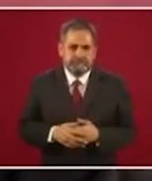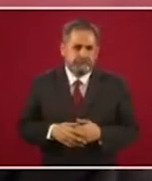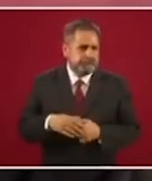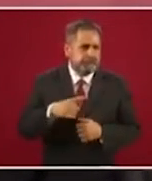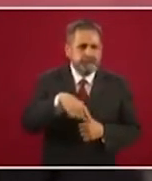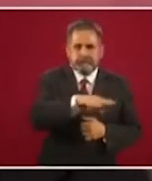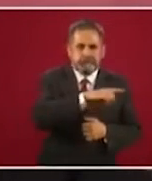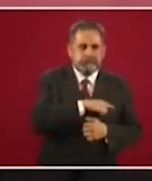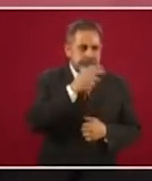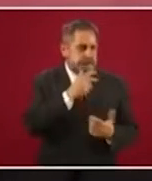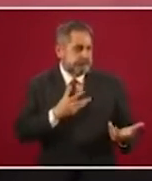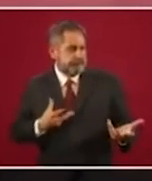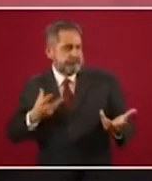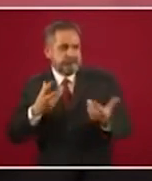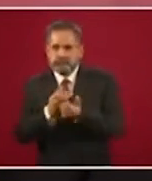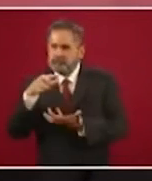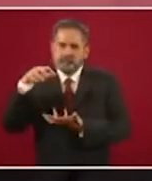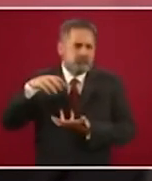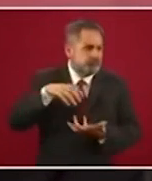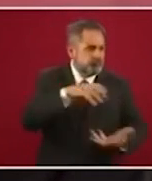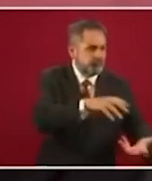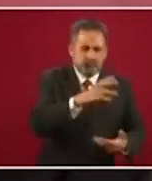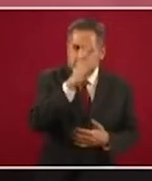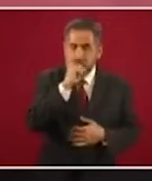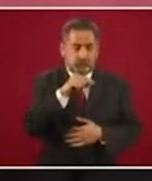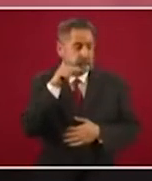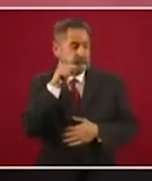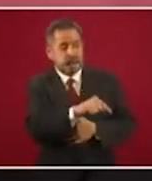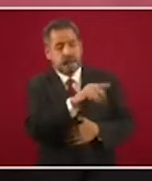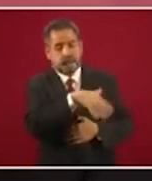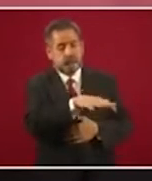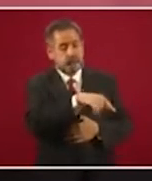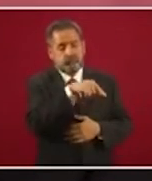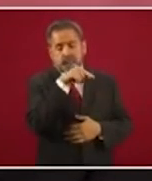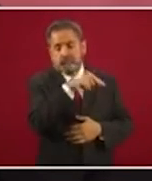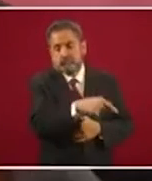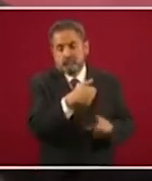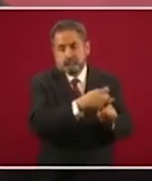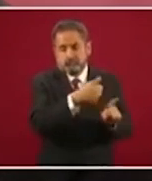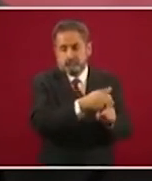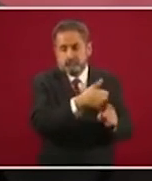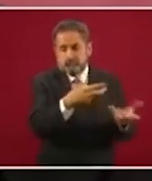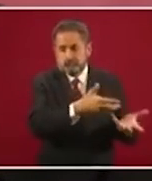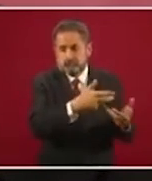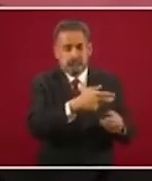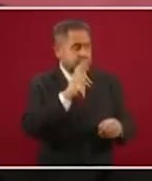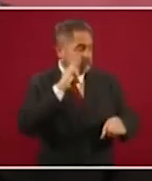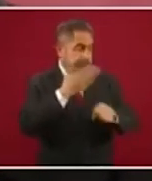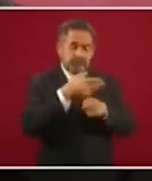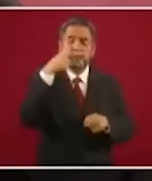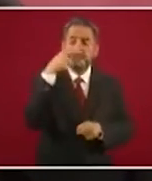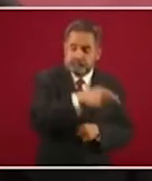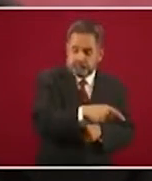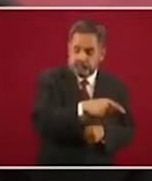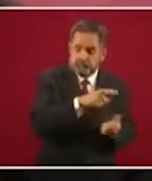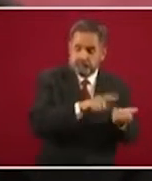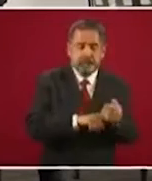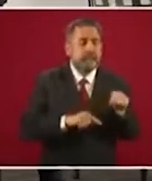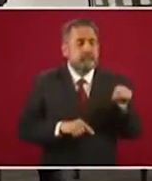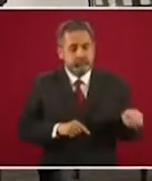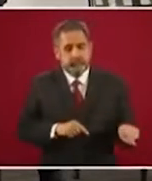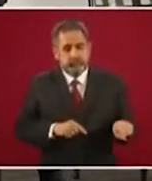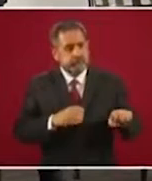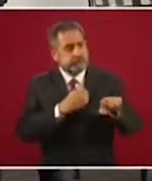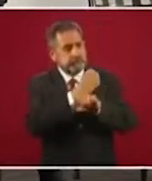participar de este esquema solidario y tendrá que buscar la manera en que, en el marco de su responsabilidad